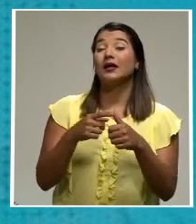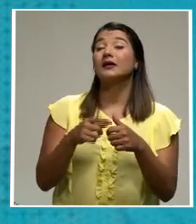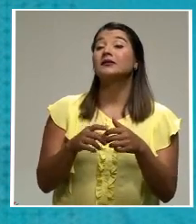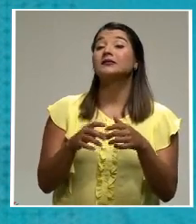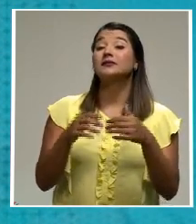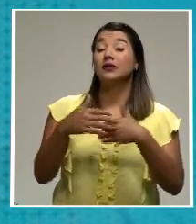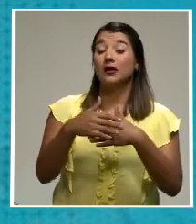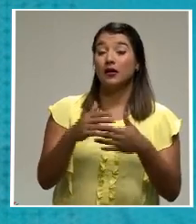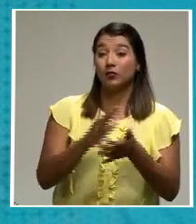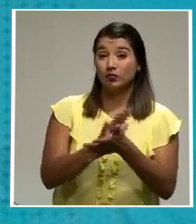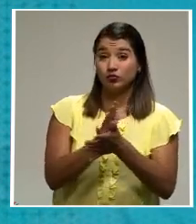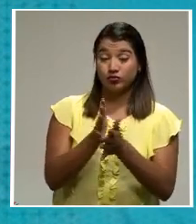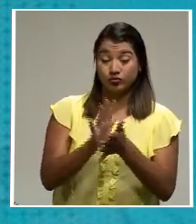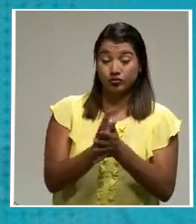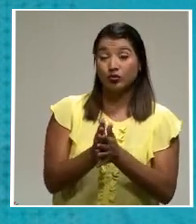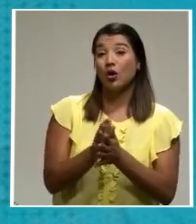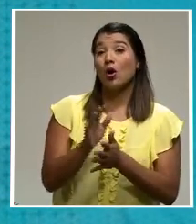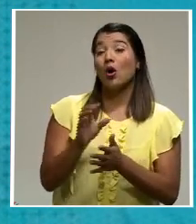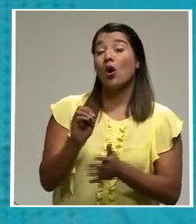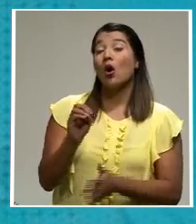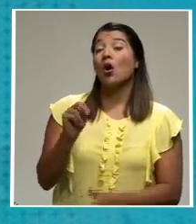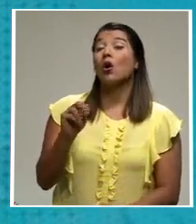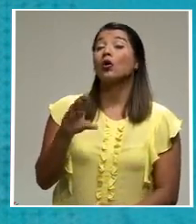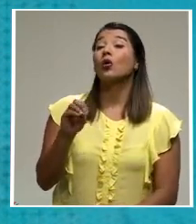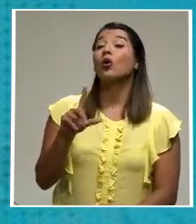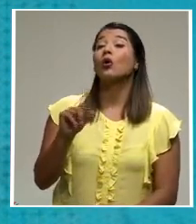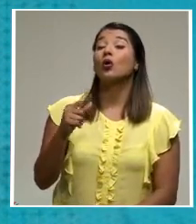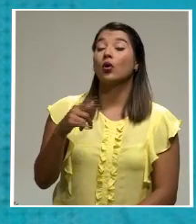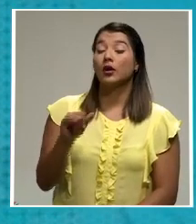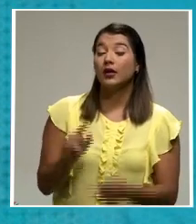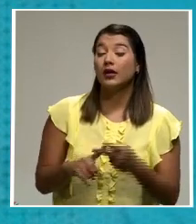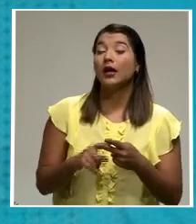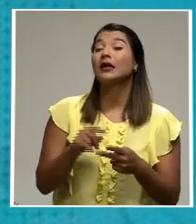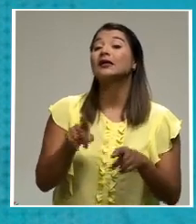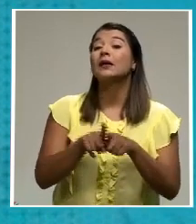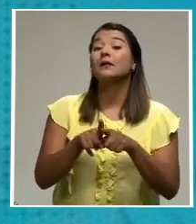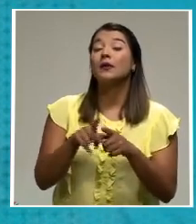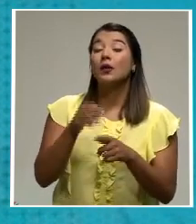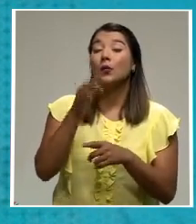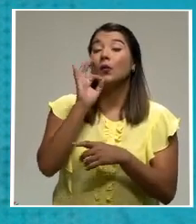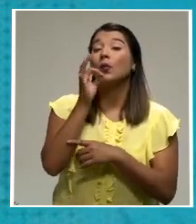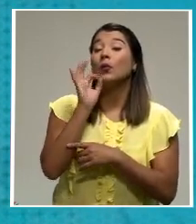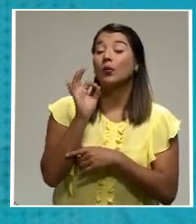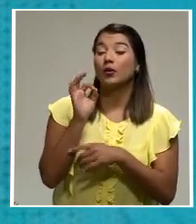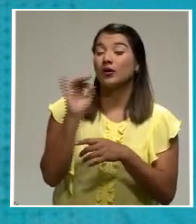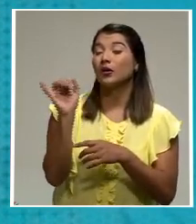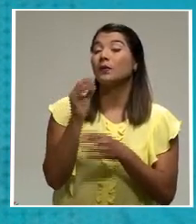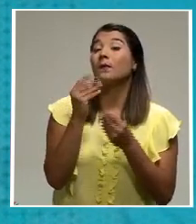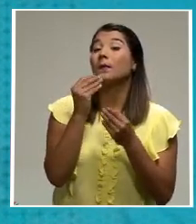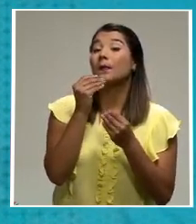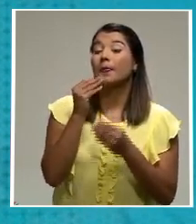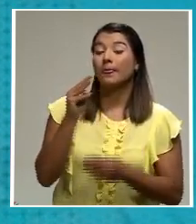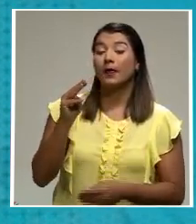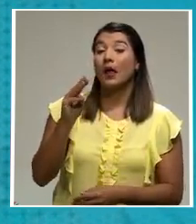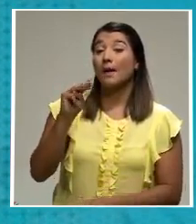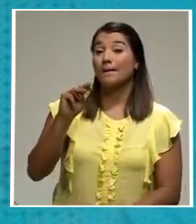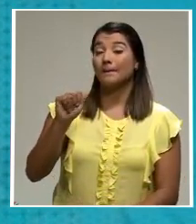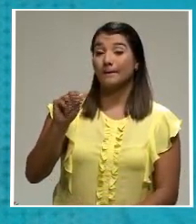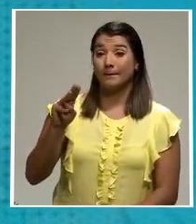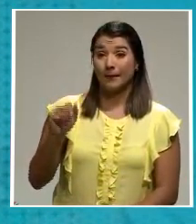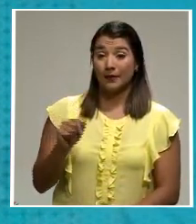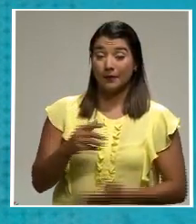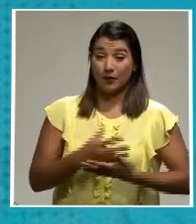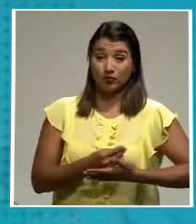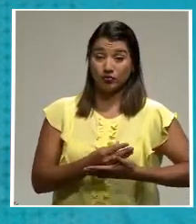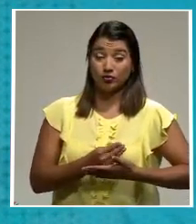de ginecología oncológica, las consultas de patología de mama y de LIP. Todas estas consultas se están